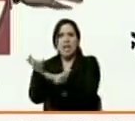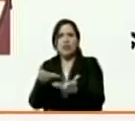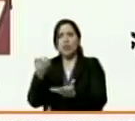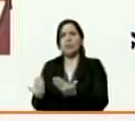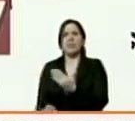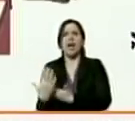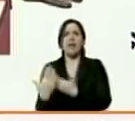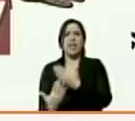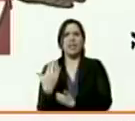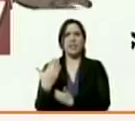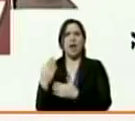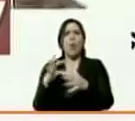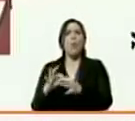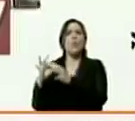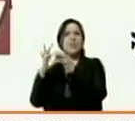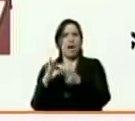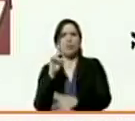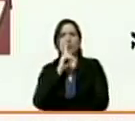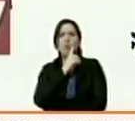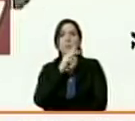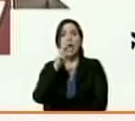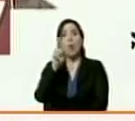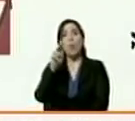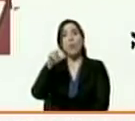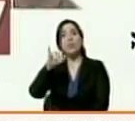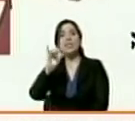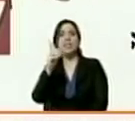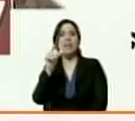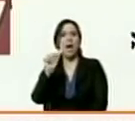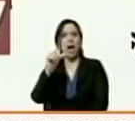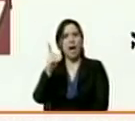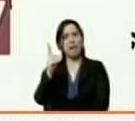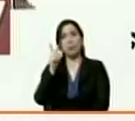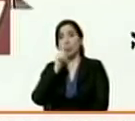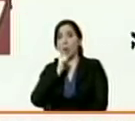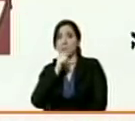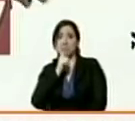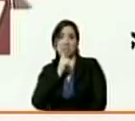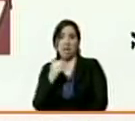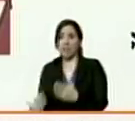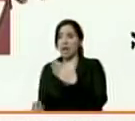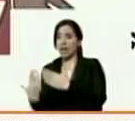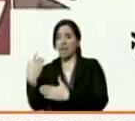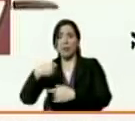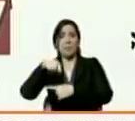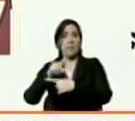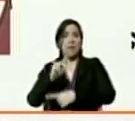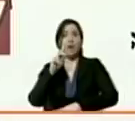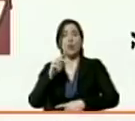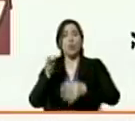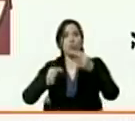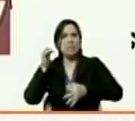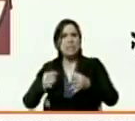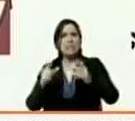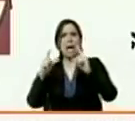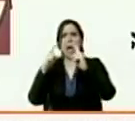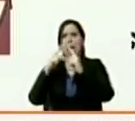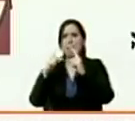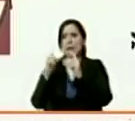La Unidad, no era la tarjeta de ellos, ahí se sumaban todos. Aquí no había tarjetas ni de Primero Justicia, ni de AD, ni de nada.